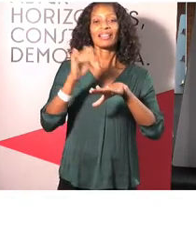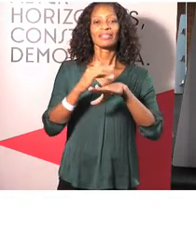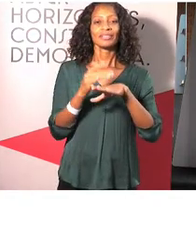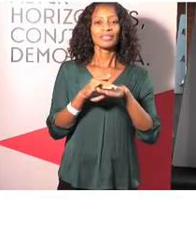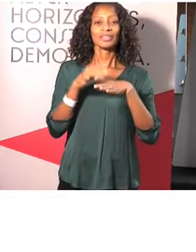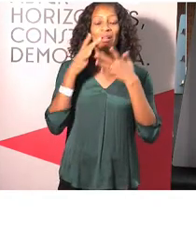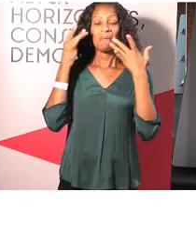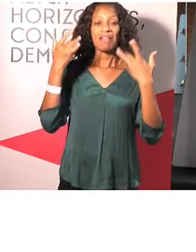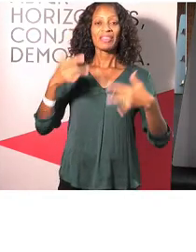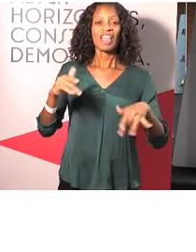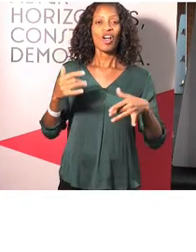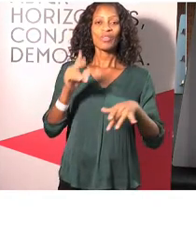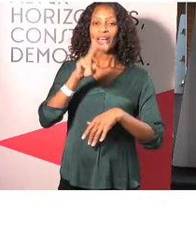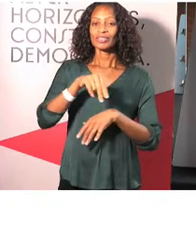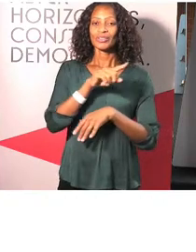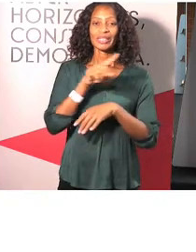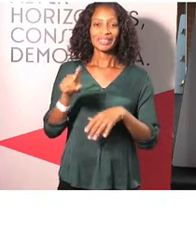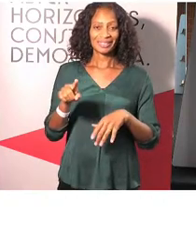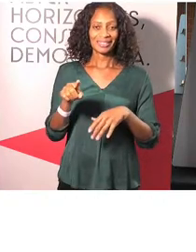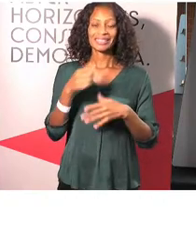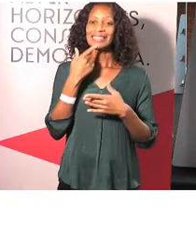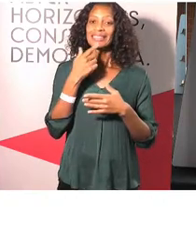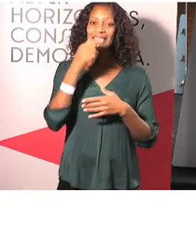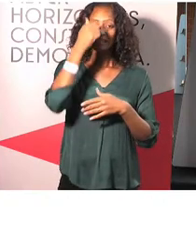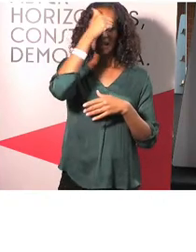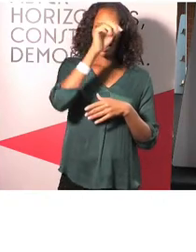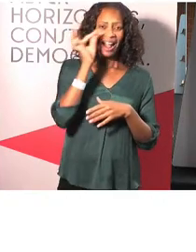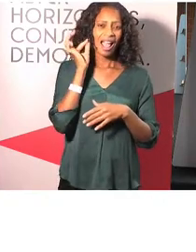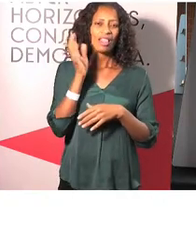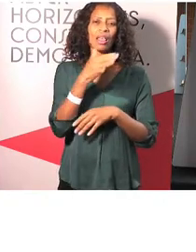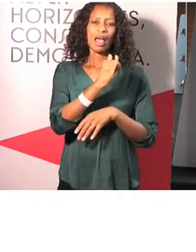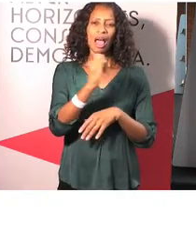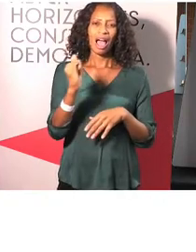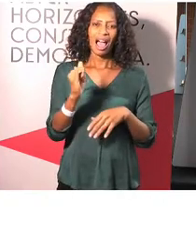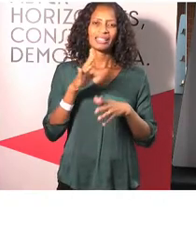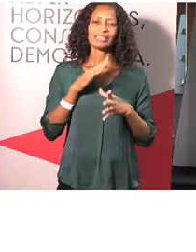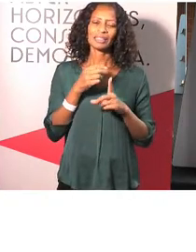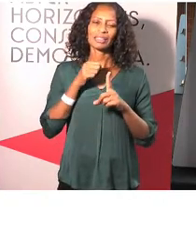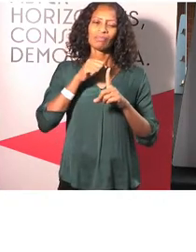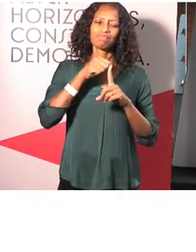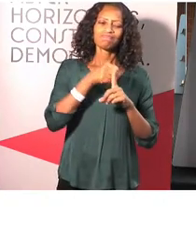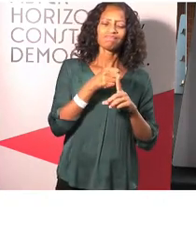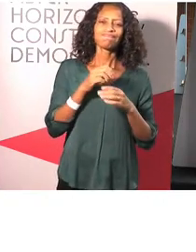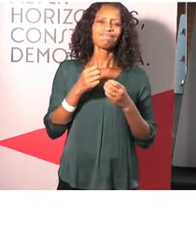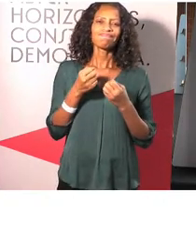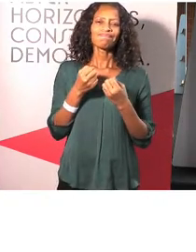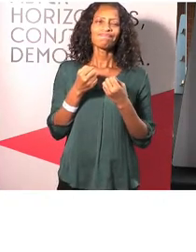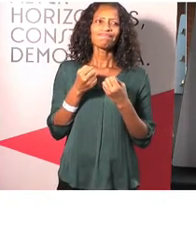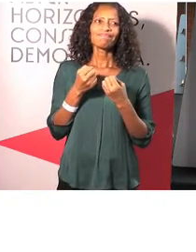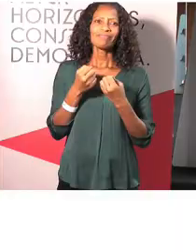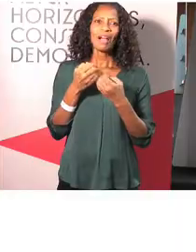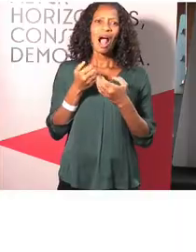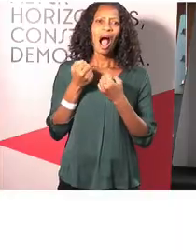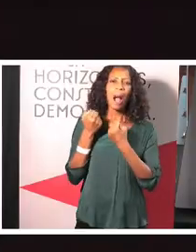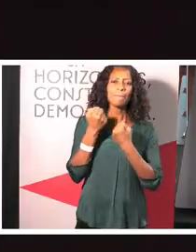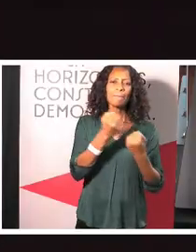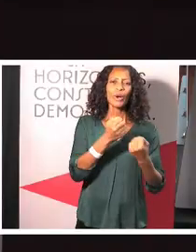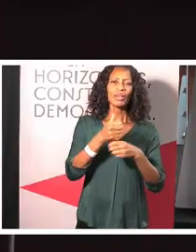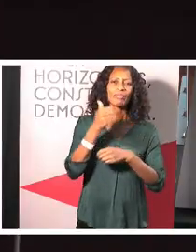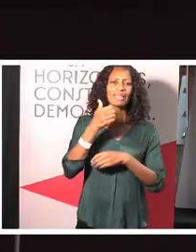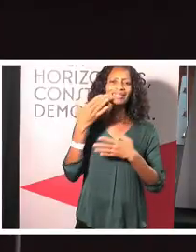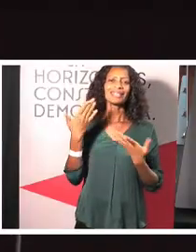principio, la tecnología no es neutra, tiene un género, apunta hacia un refuerzo al patriarcado o ayuda a contrarrestarlo, ¿no?